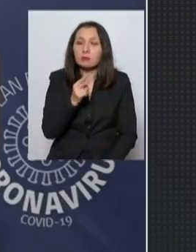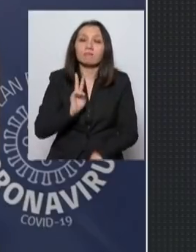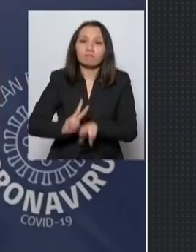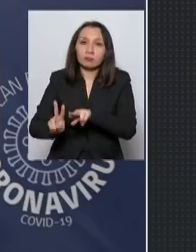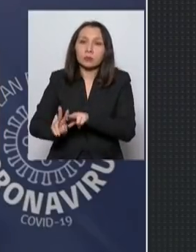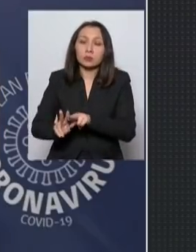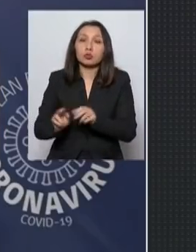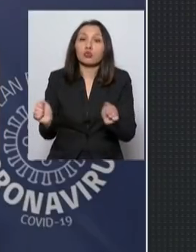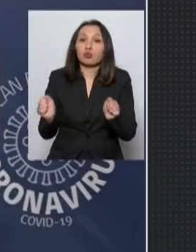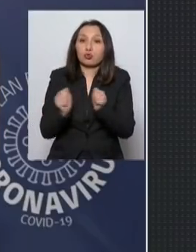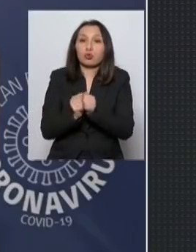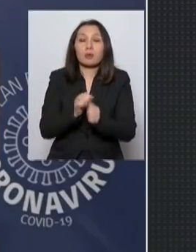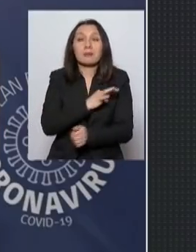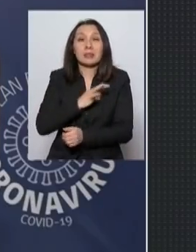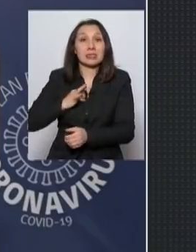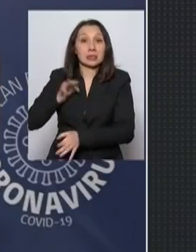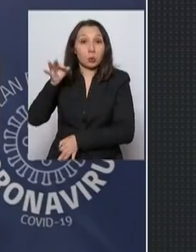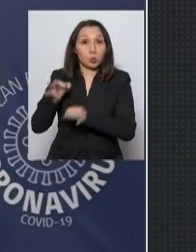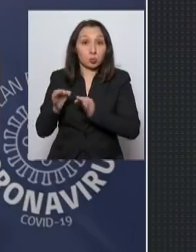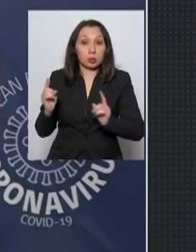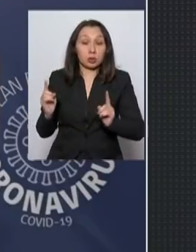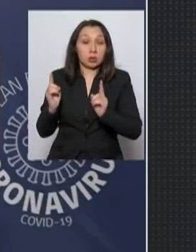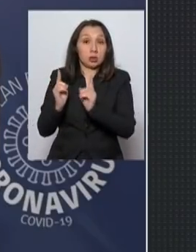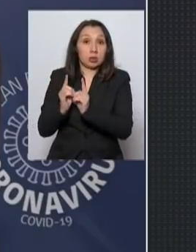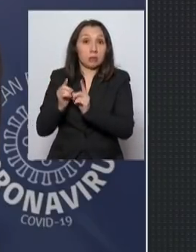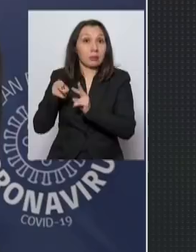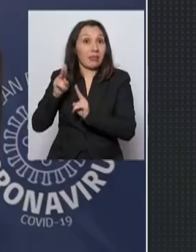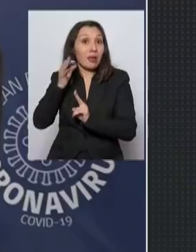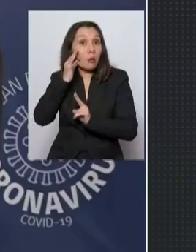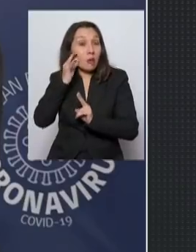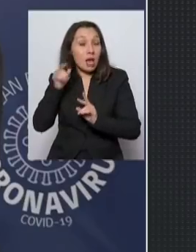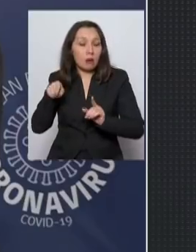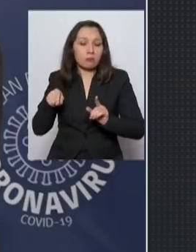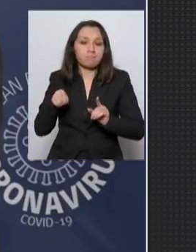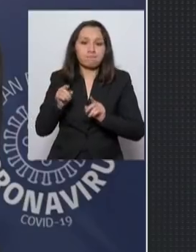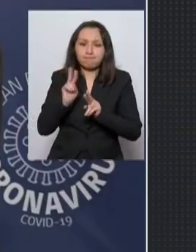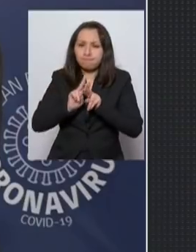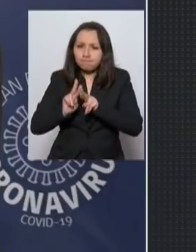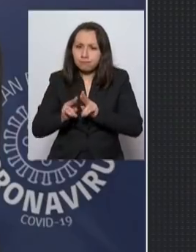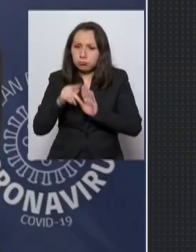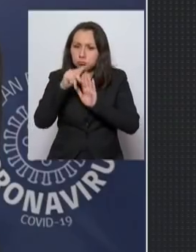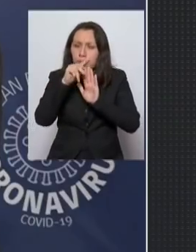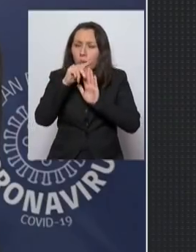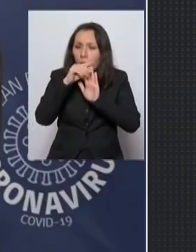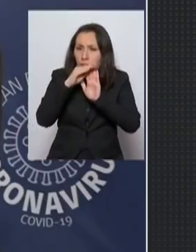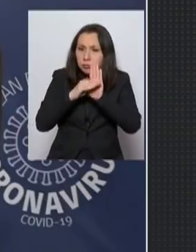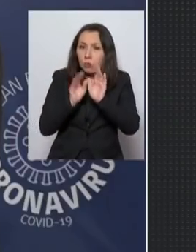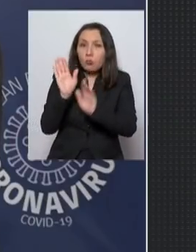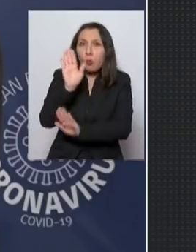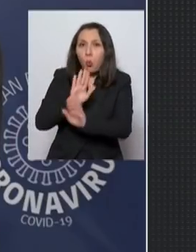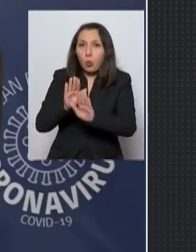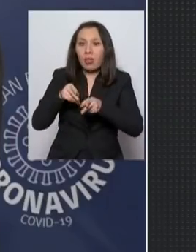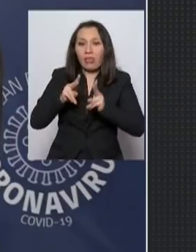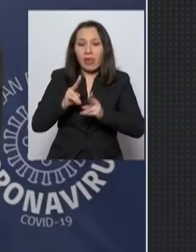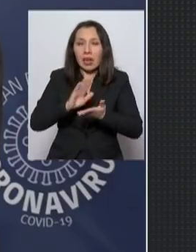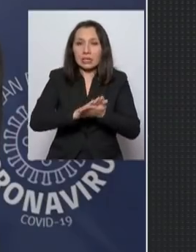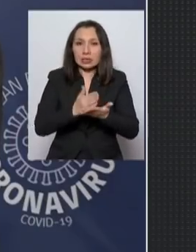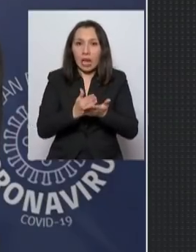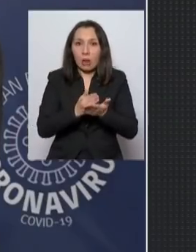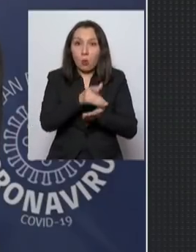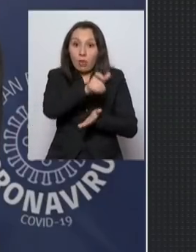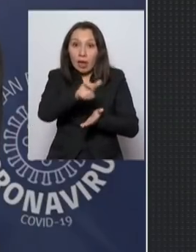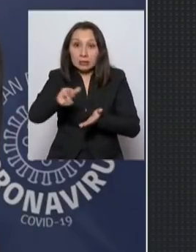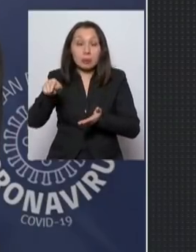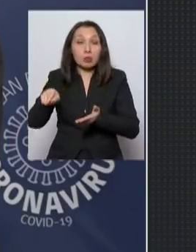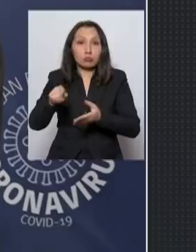haciendo en conjunto con el Ministerio de Justicia y Derechos Humanos una política adecuada de protección de los derechos de salud de